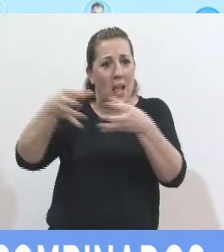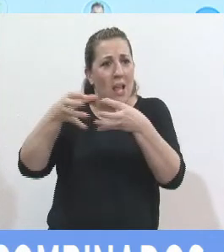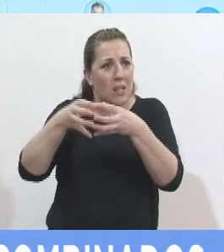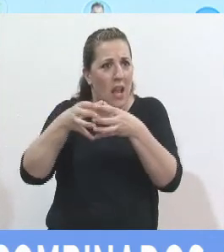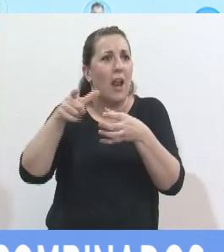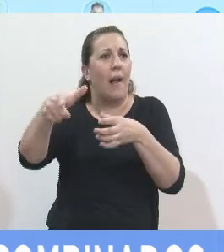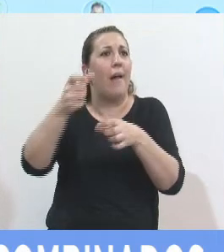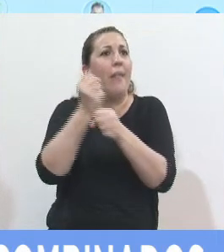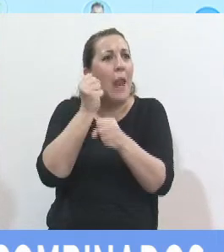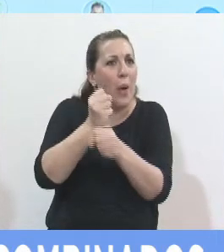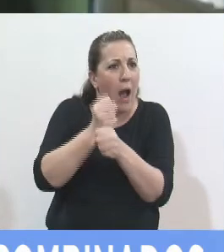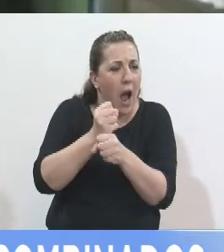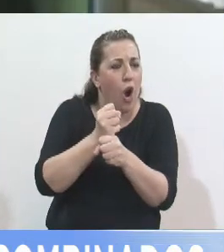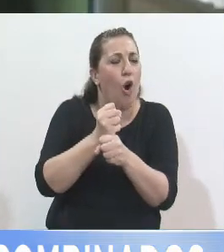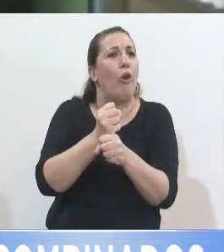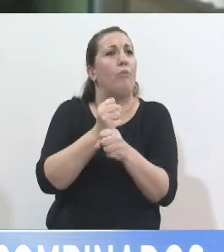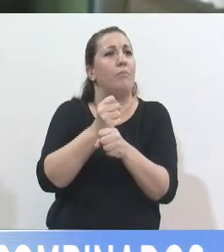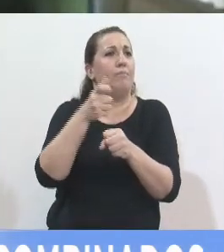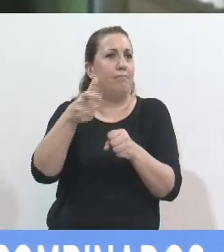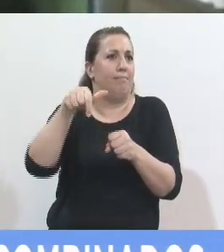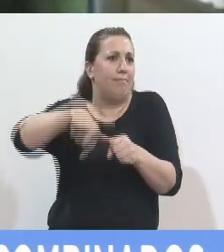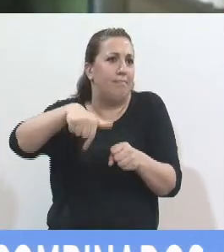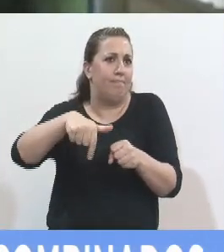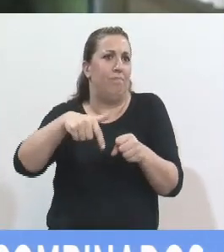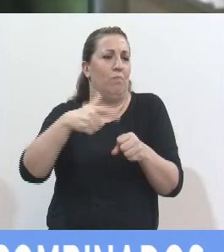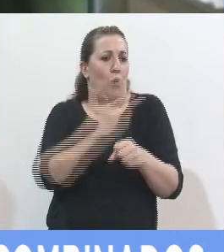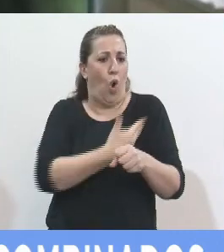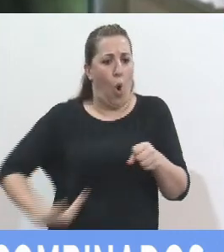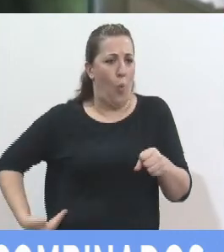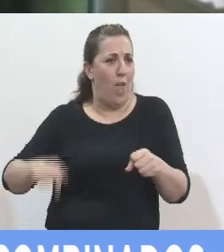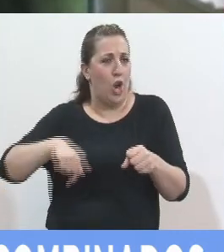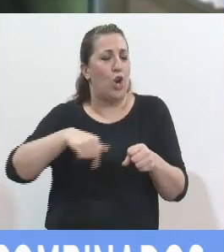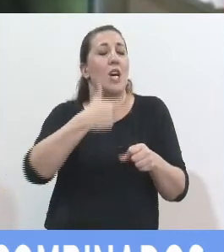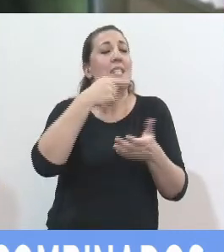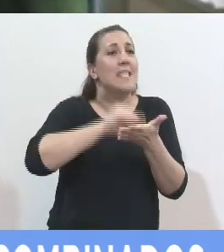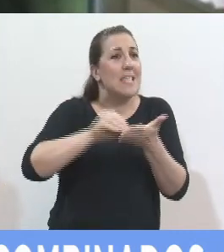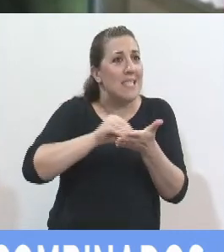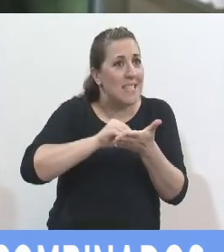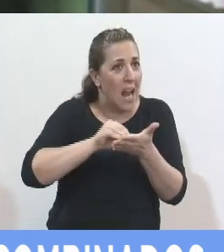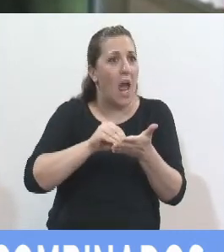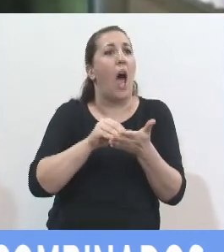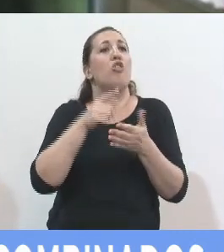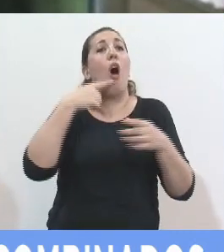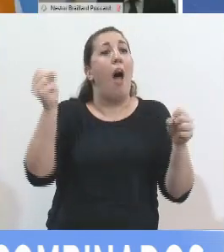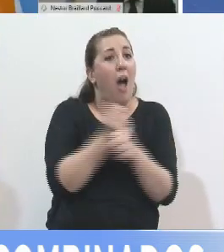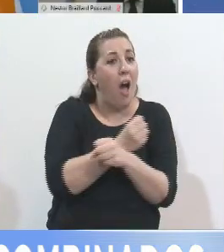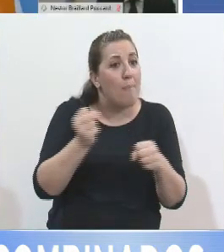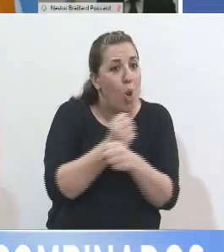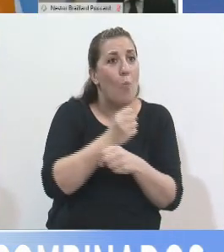su tarea, ruego que el Pleno del Senado apruebe entonces esta solicitud